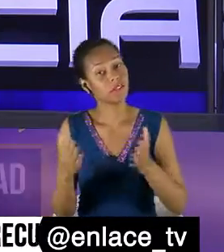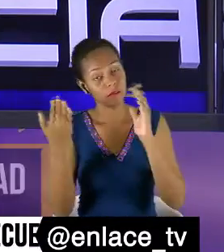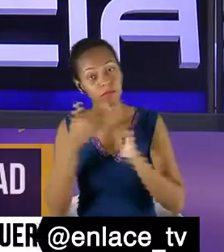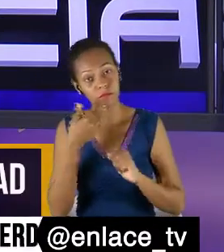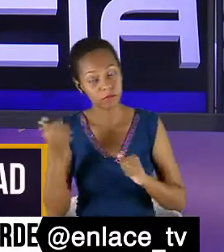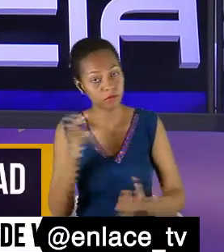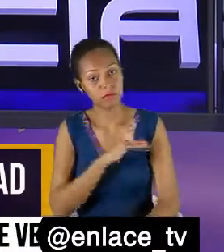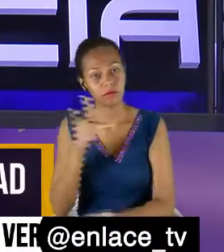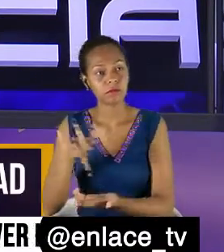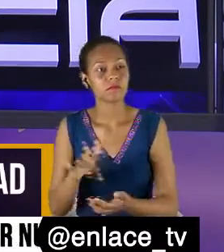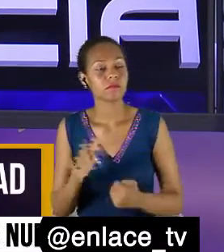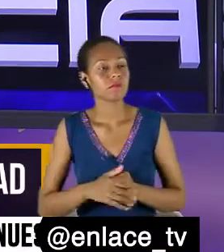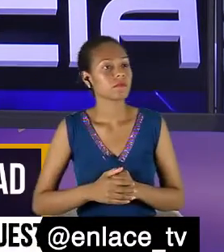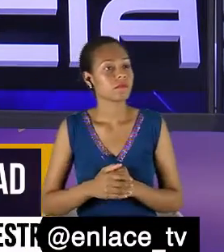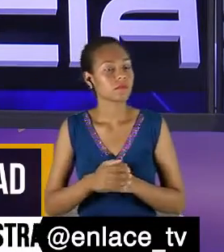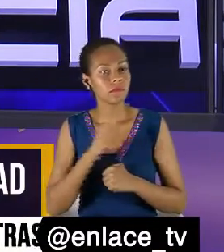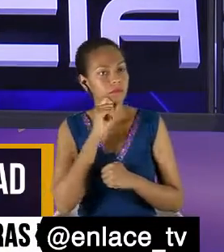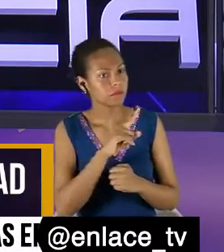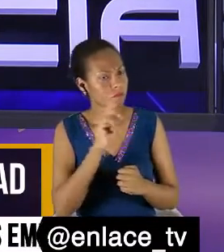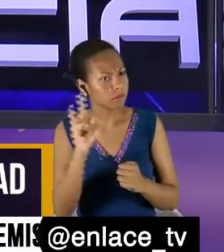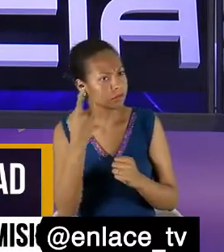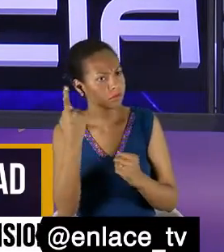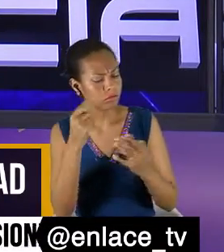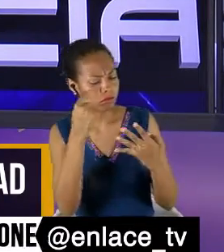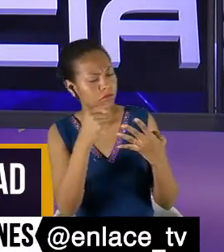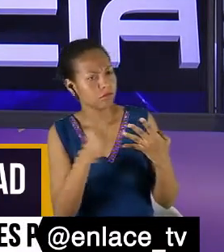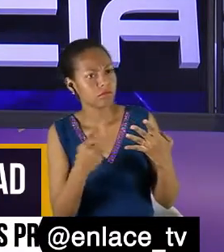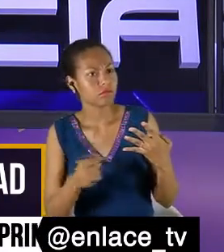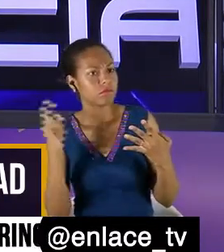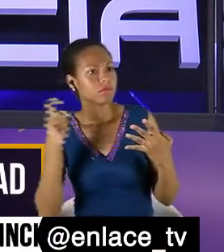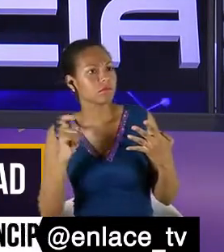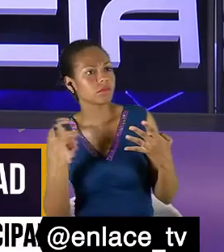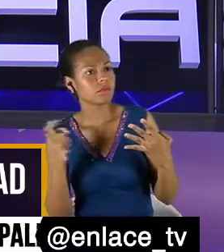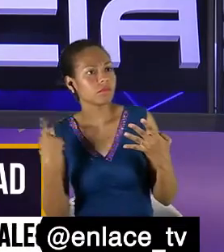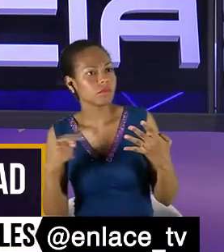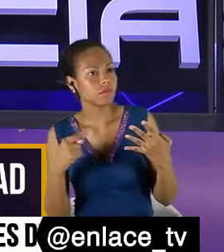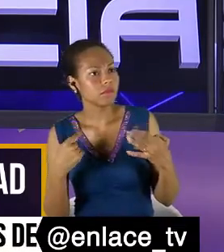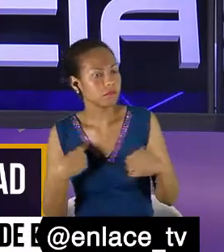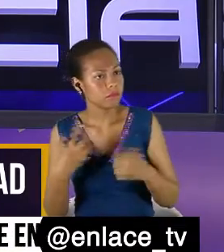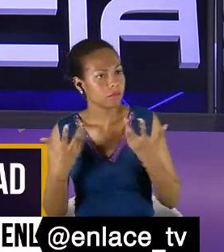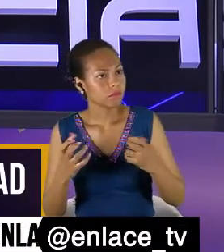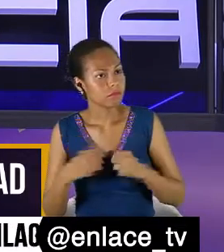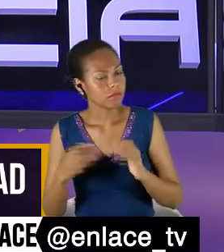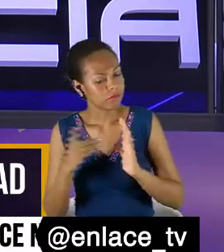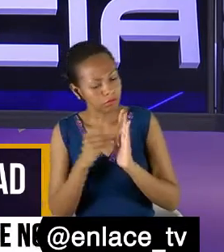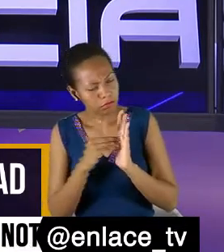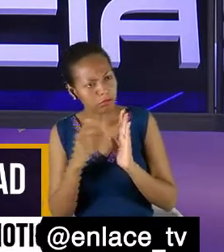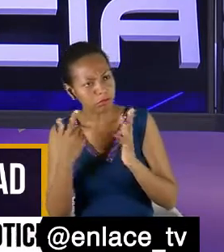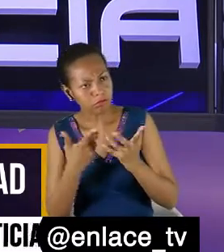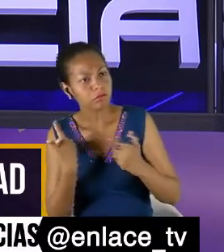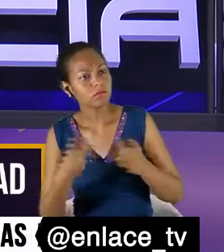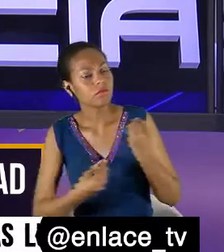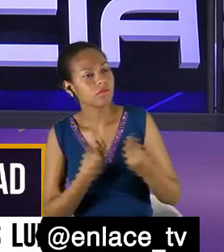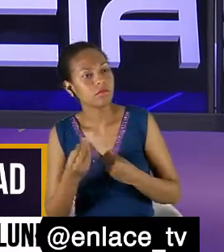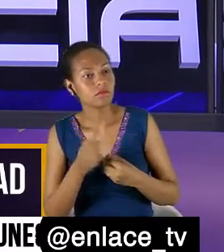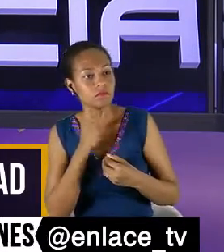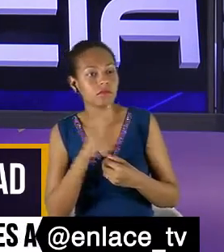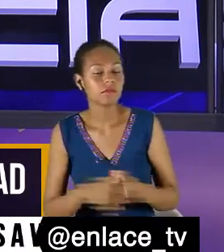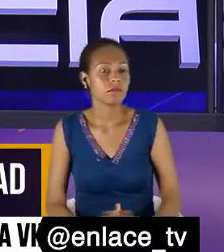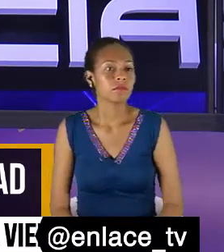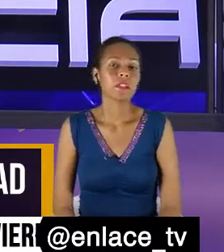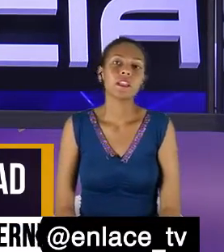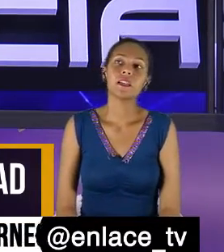los requisitos que se necesitan para acceder ahora a este nuevo decreto? Además de esto, hablemos del cambio en